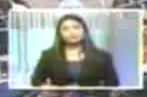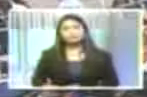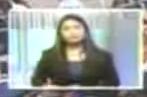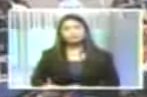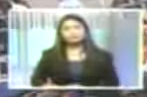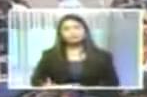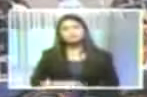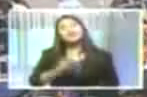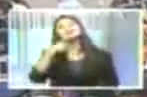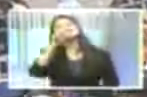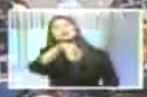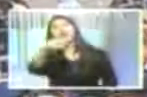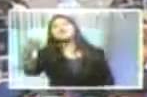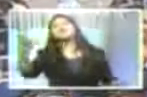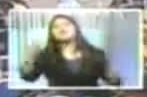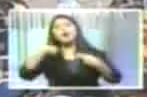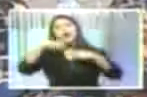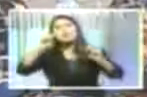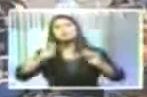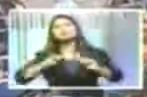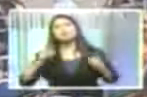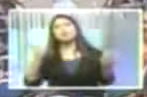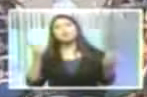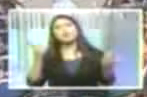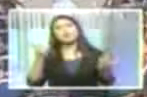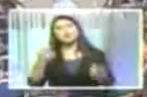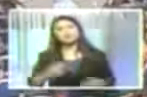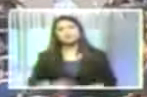Dígalo ahí, Aristóbulo.